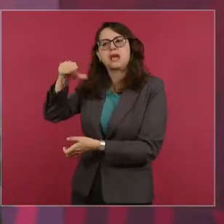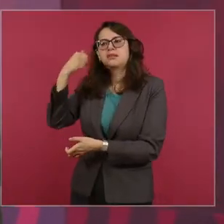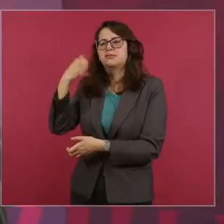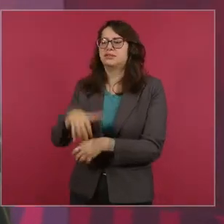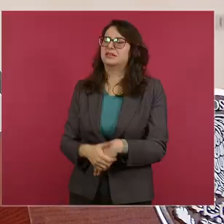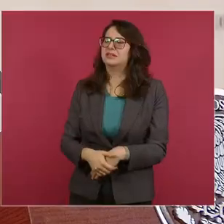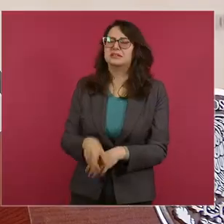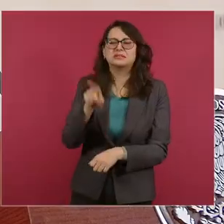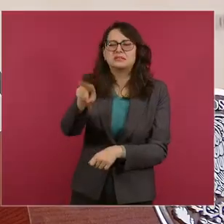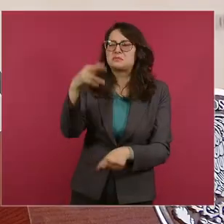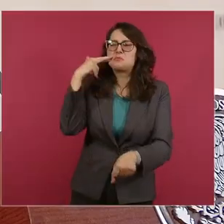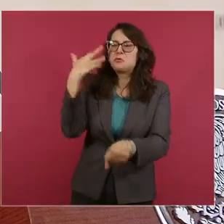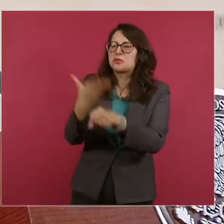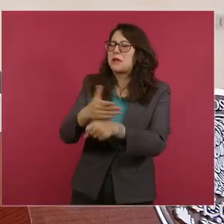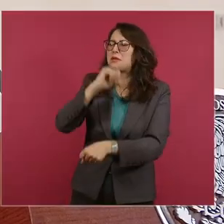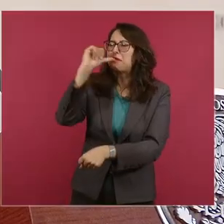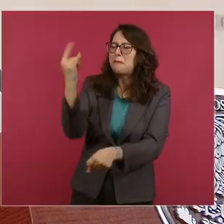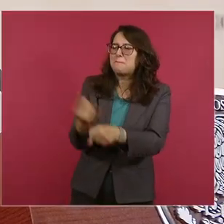corriente.